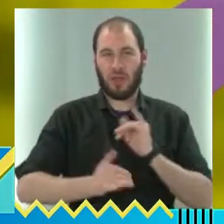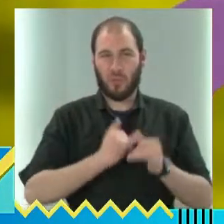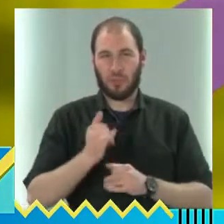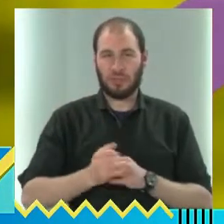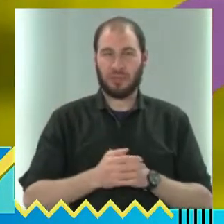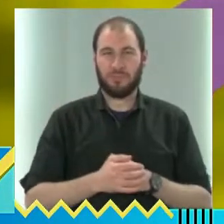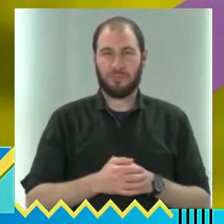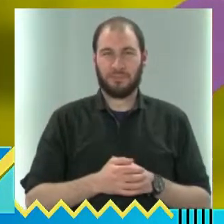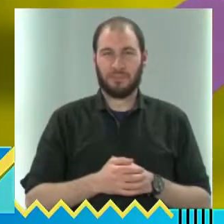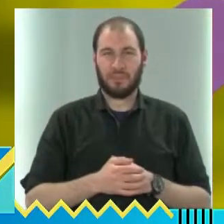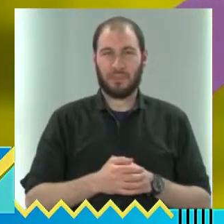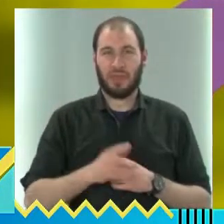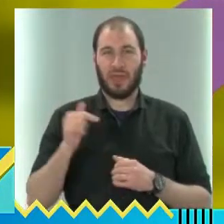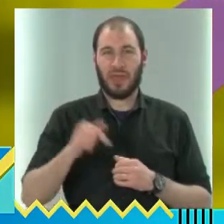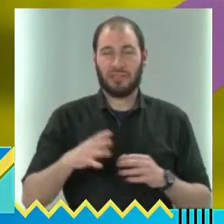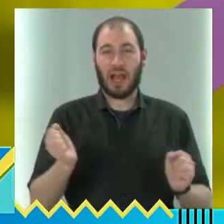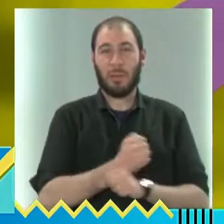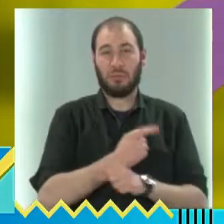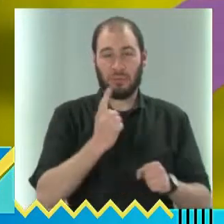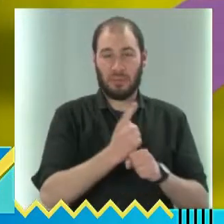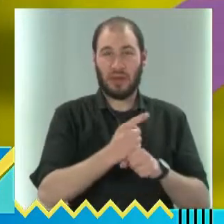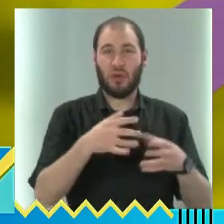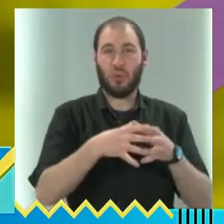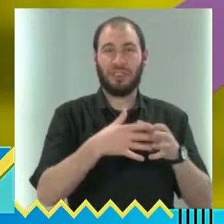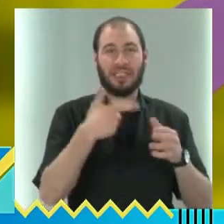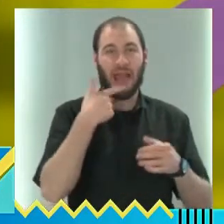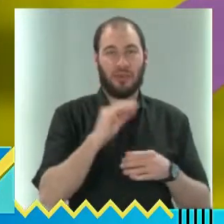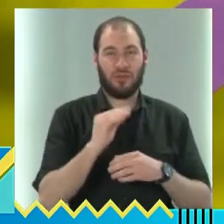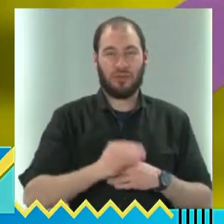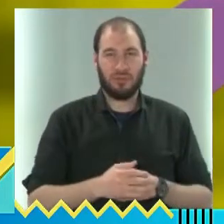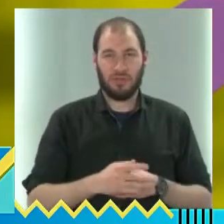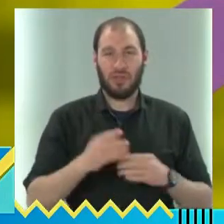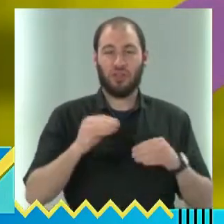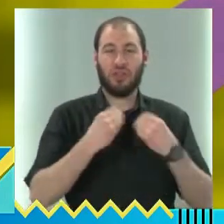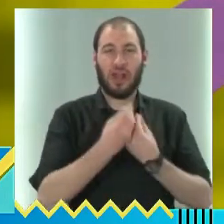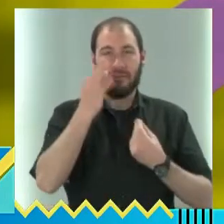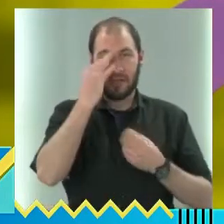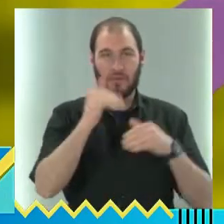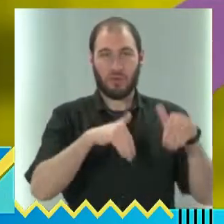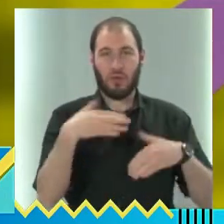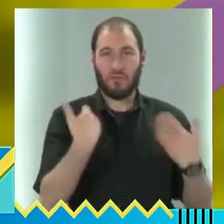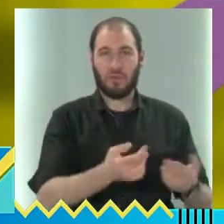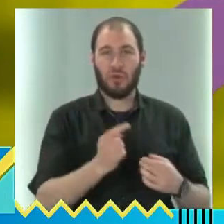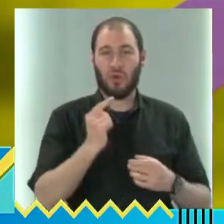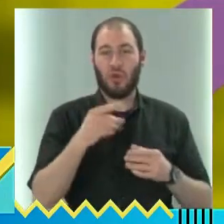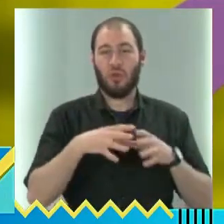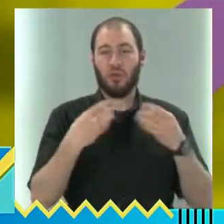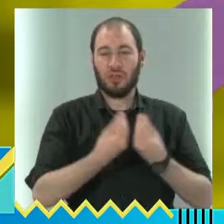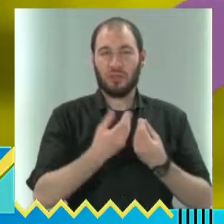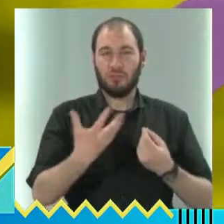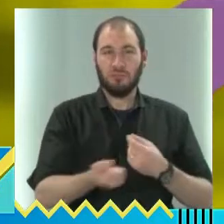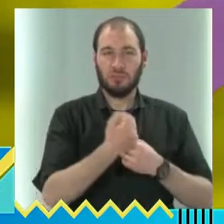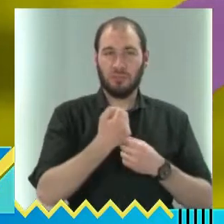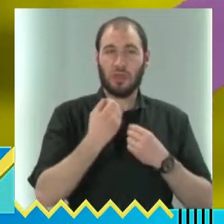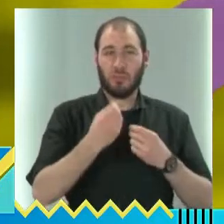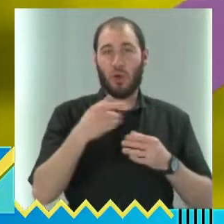tuvo esa sanción inicial en la Cámara de Senadores con 20 votos afirmativos y un quórum logrado a